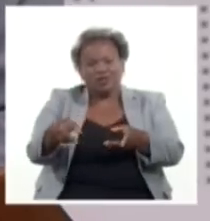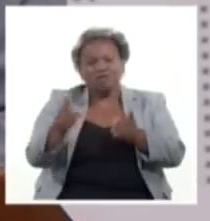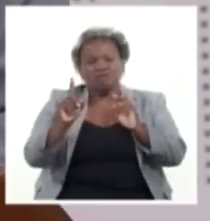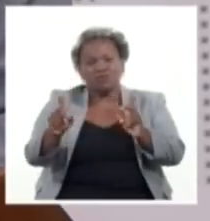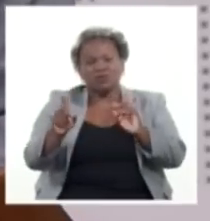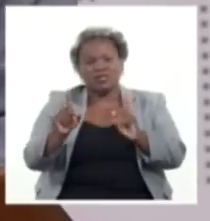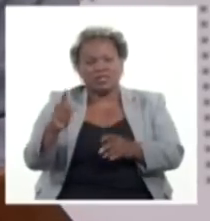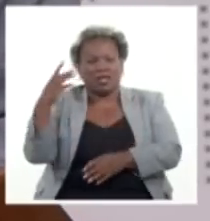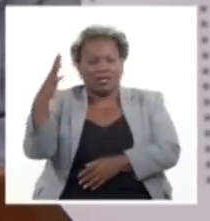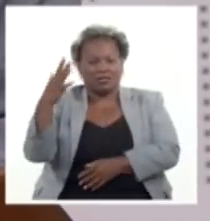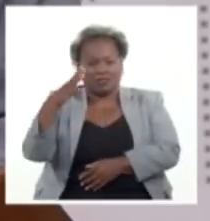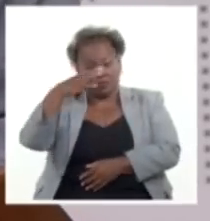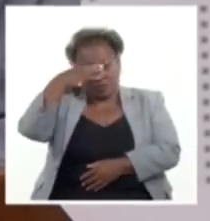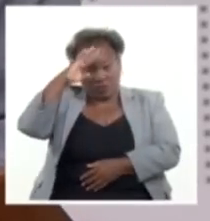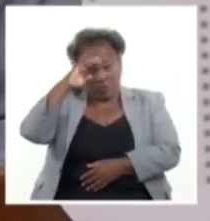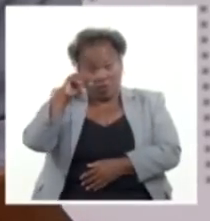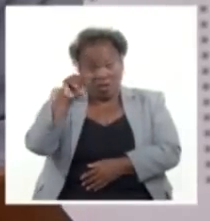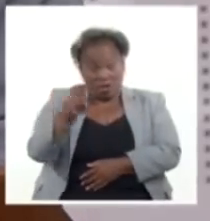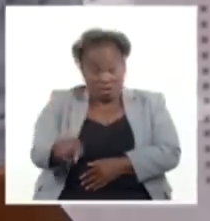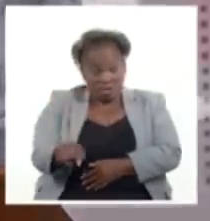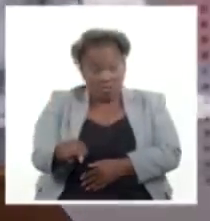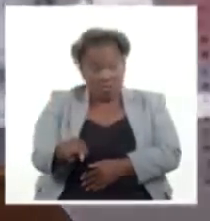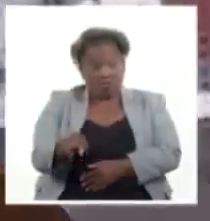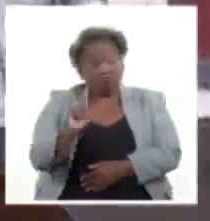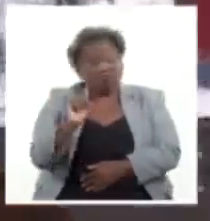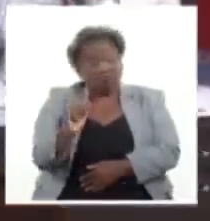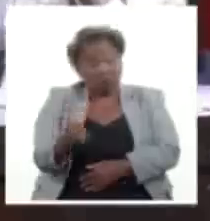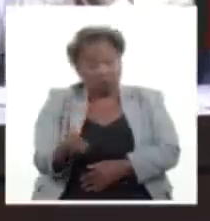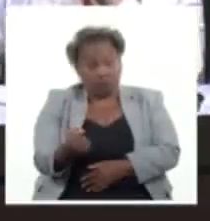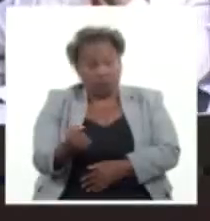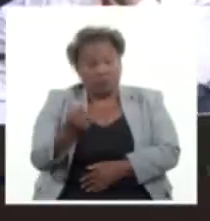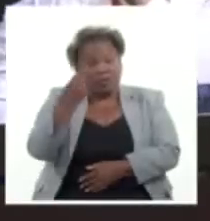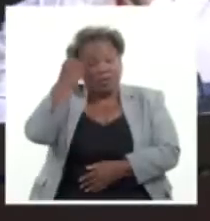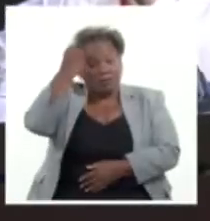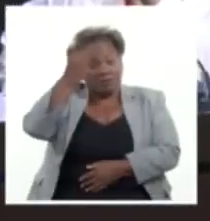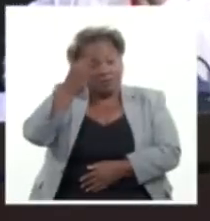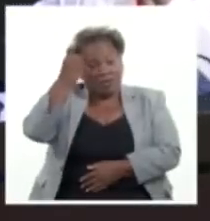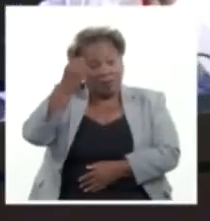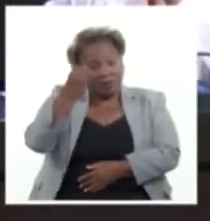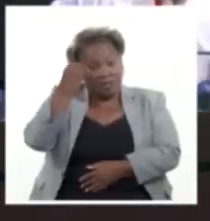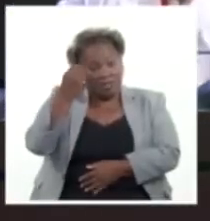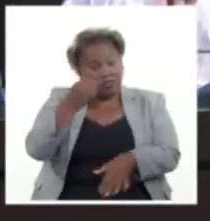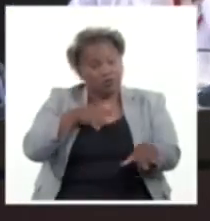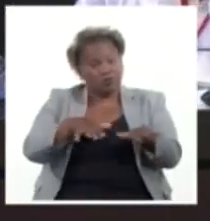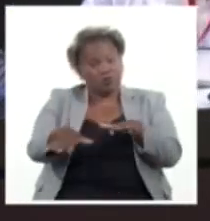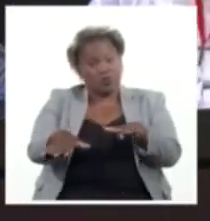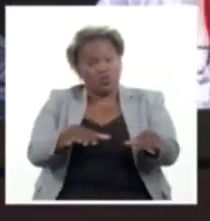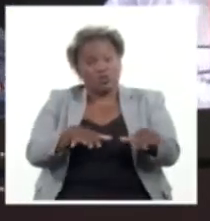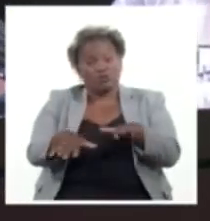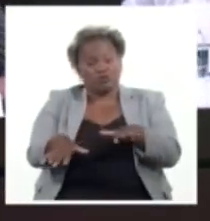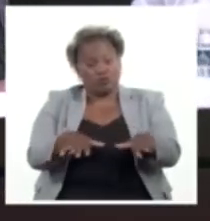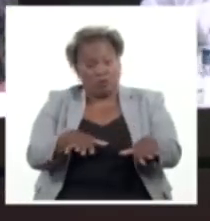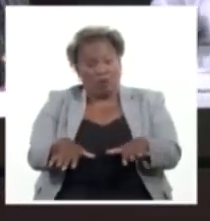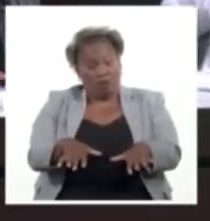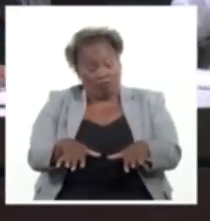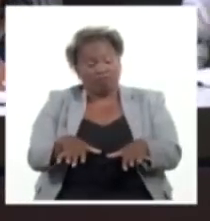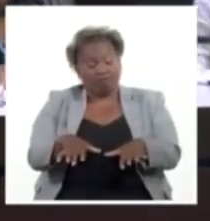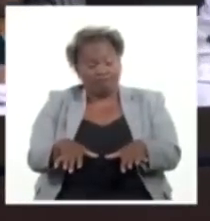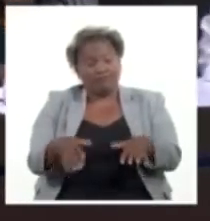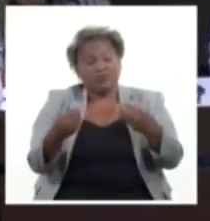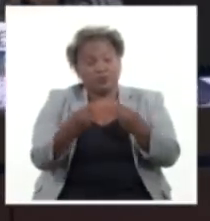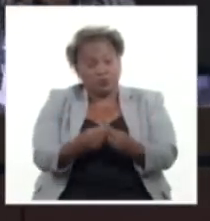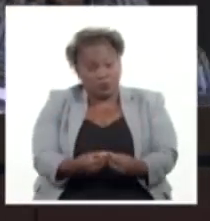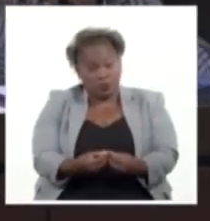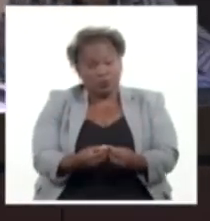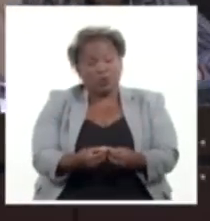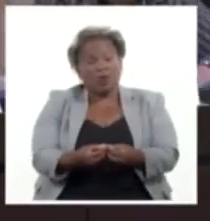cubana, lo que ha exigido constancia, pensamiento y riguroso accionar apegado a los principios y